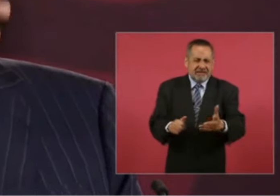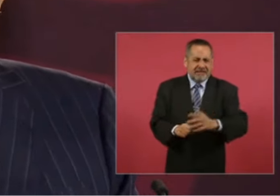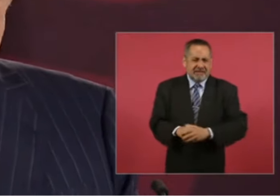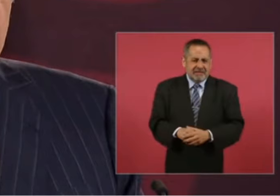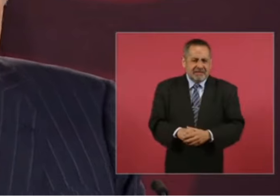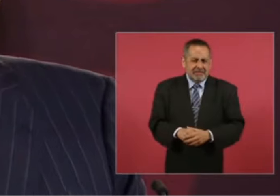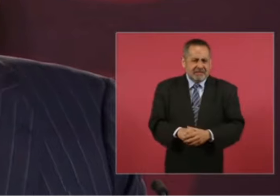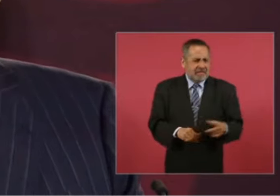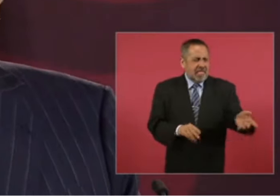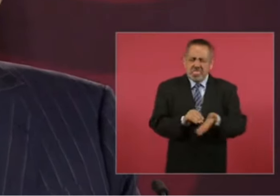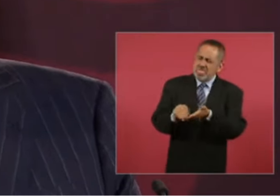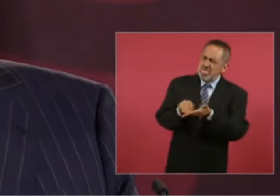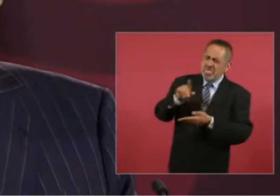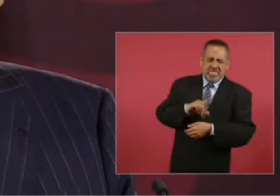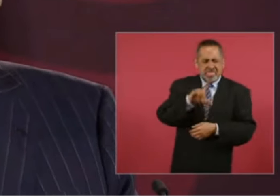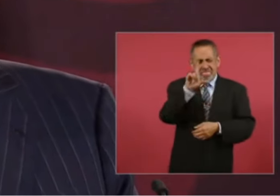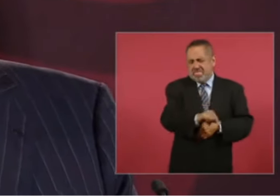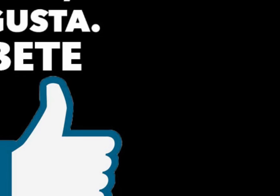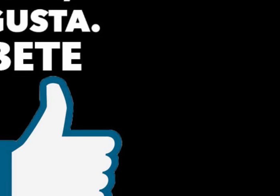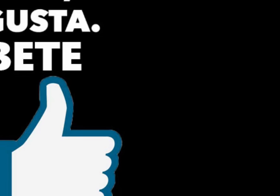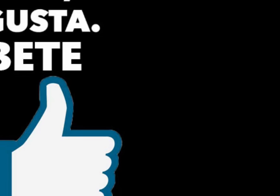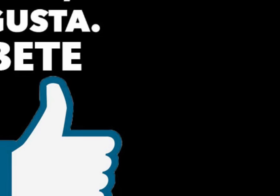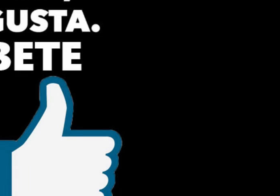Es un vil calumniador, corrupto.